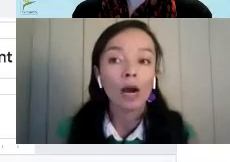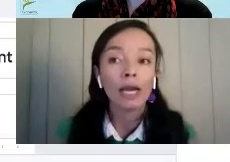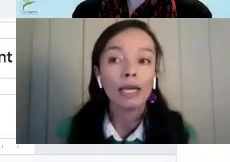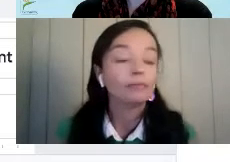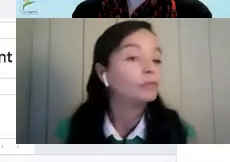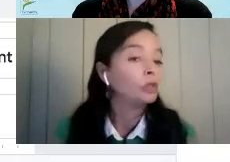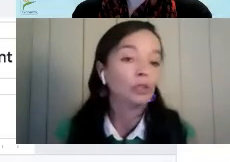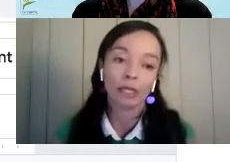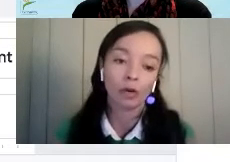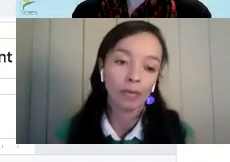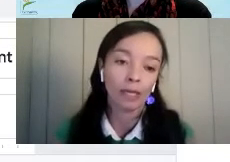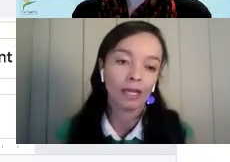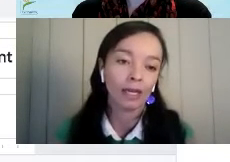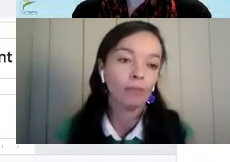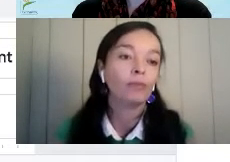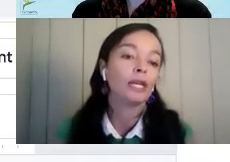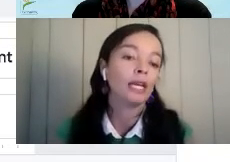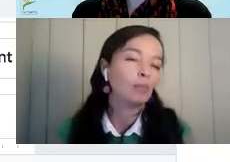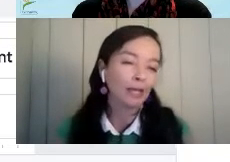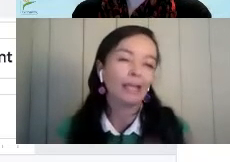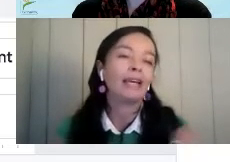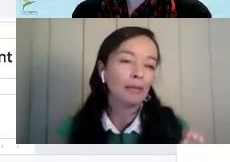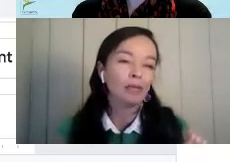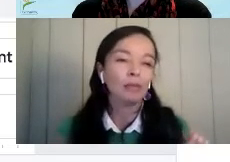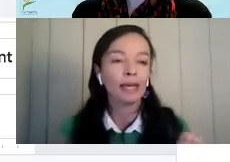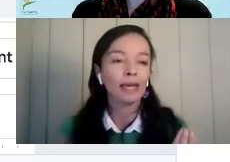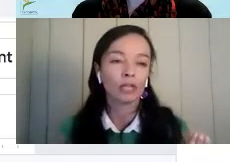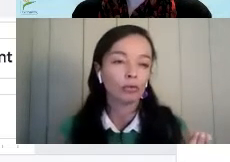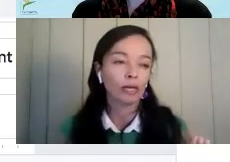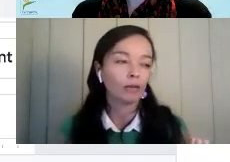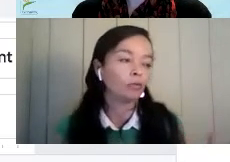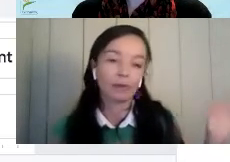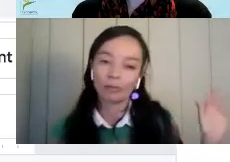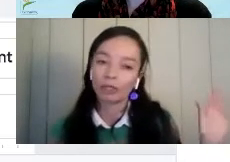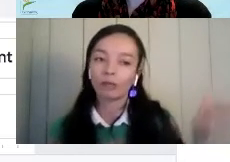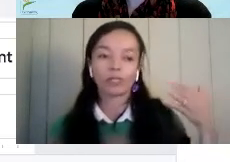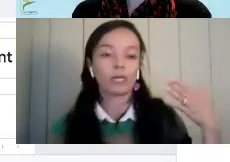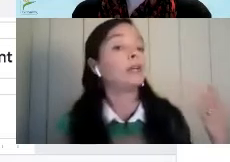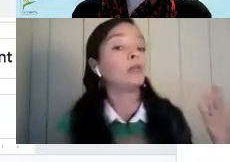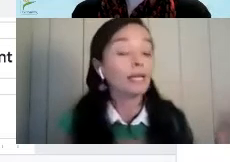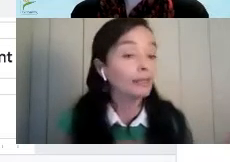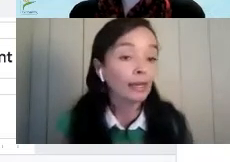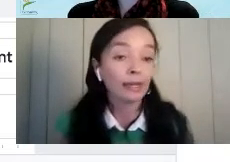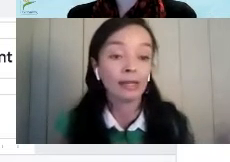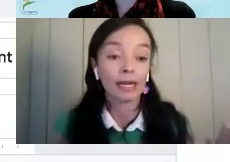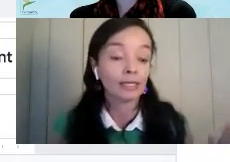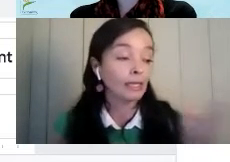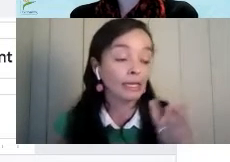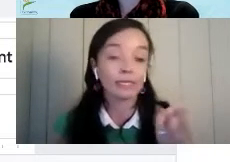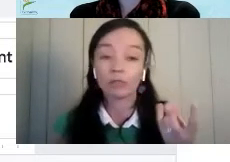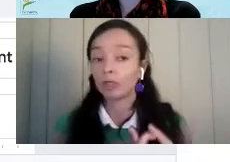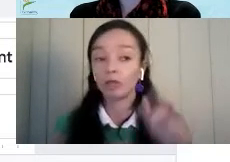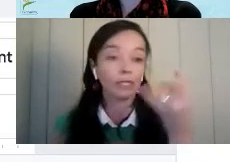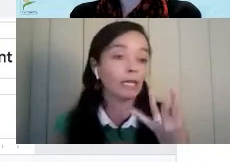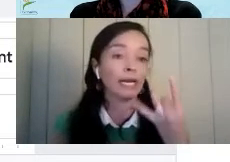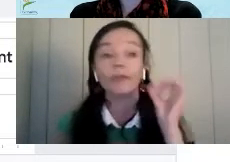lenguaje no se recomienda. ¿Por qué? Porque la misma idea no es saturarlo. Vamos a usar el lenguaje que tenga en la casa, inglés,